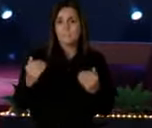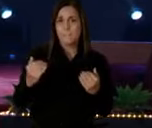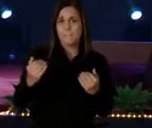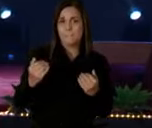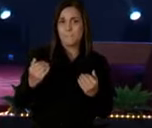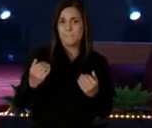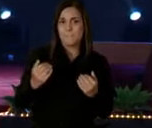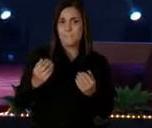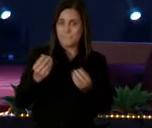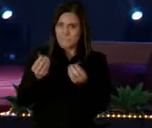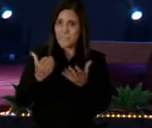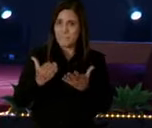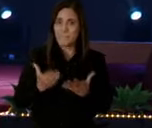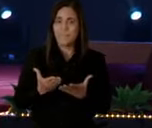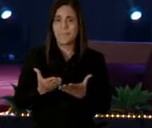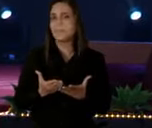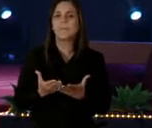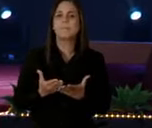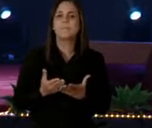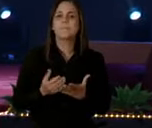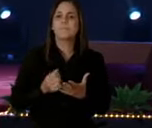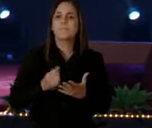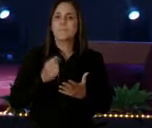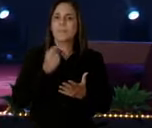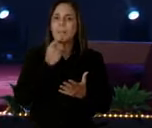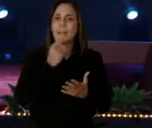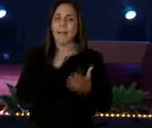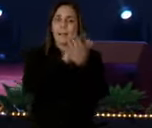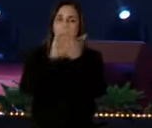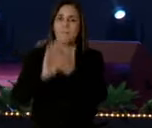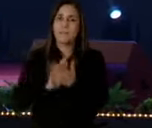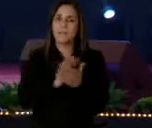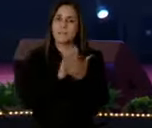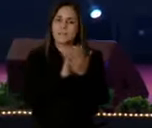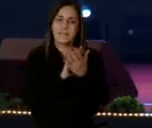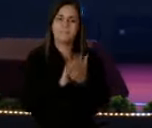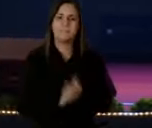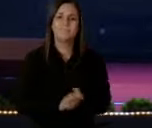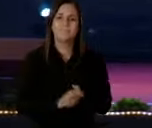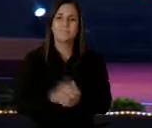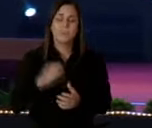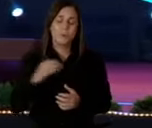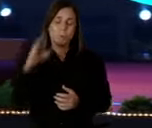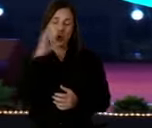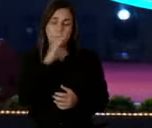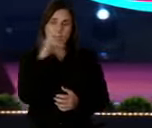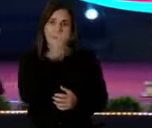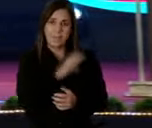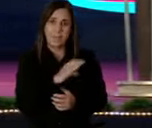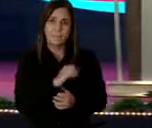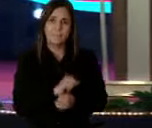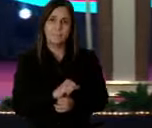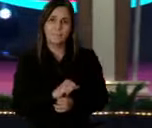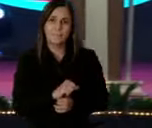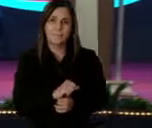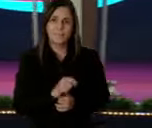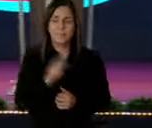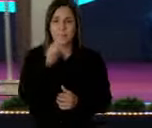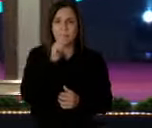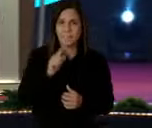cassette o en CD y ya la gente no usa eso. Entonces yo busqué, recurrí a una hermana de la